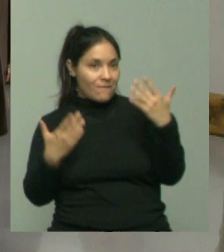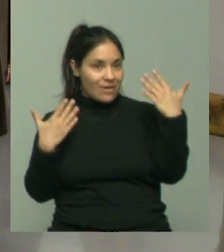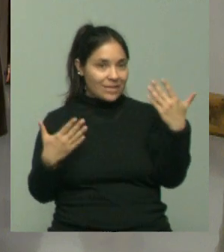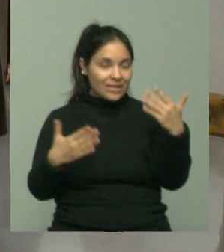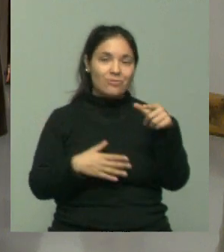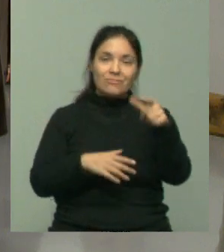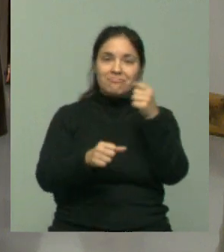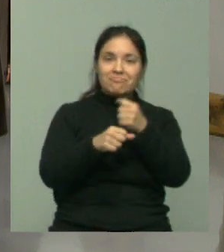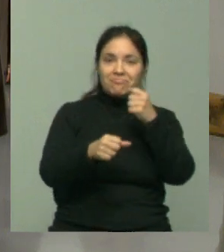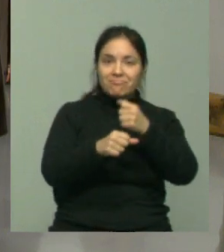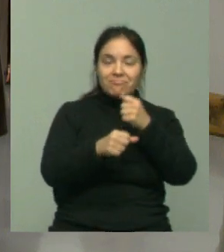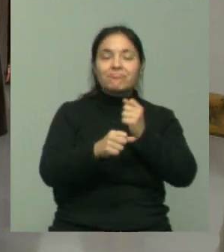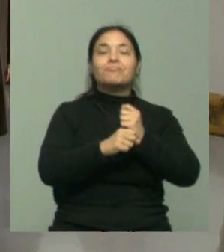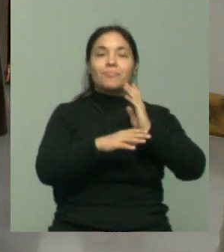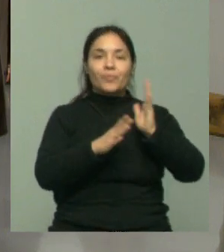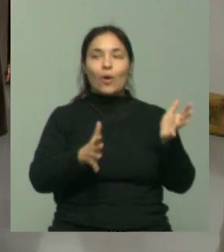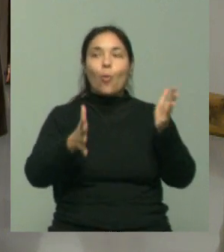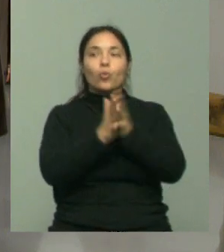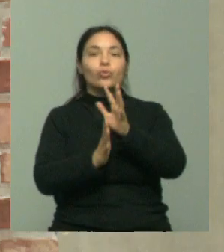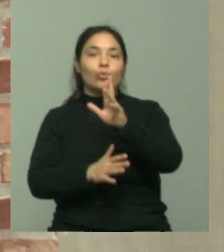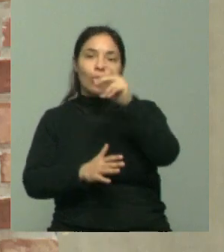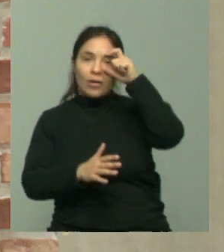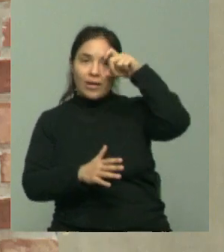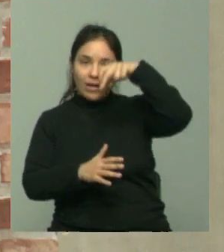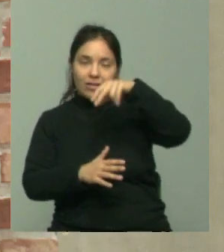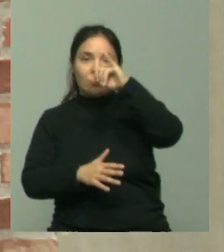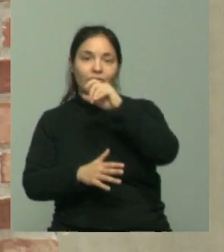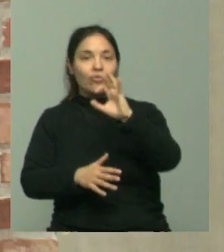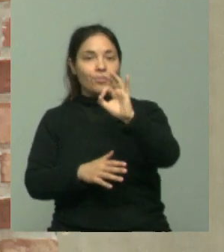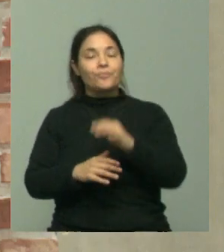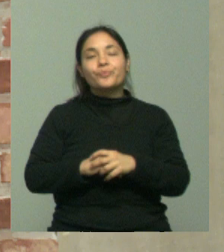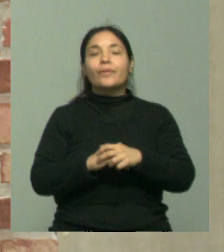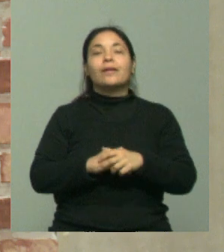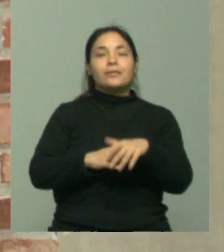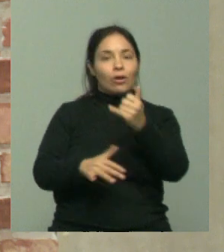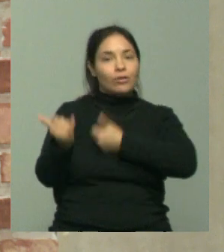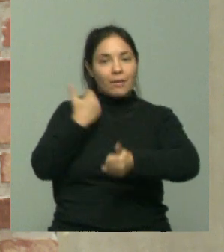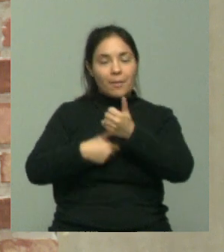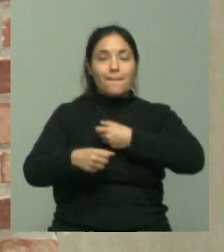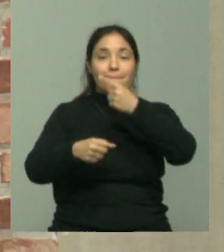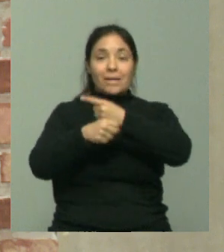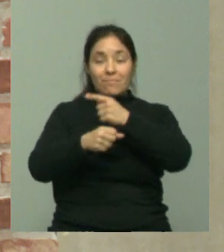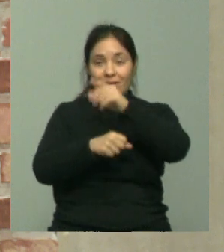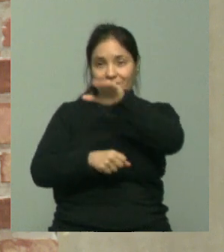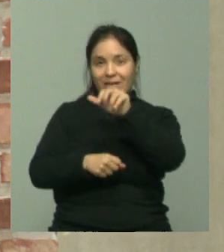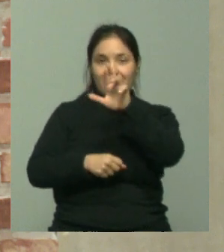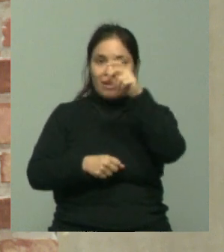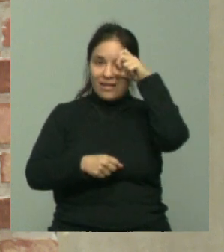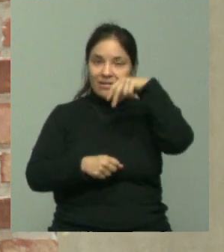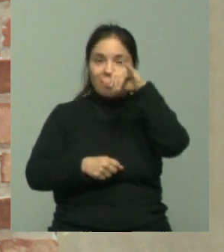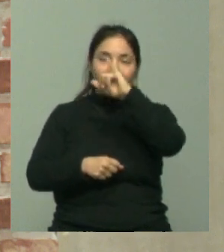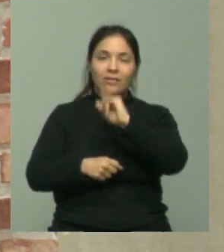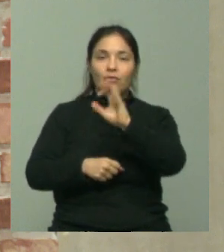sin duda trabajan también con Renzo para esto. Bueno, cuéntenme un poquito. Primero, Renzo, te vamos a preguntar a vos, ¿hace cuánto